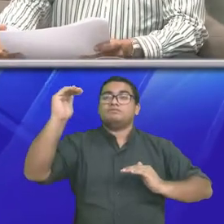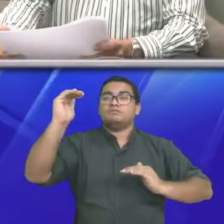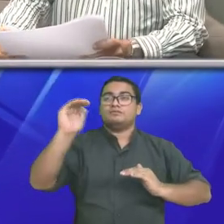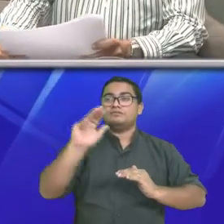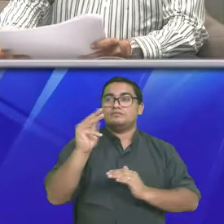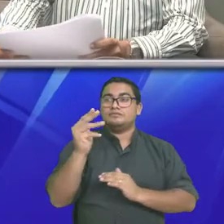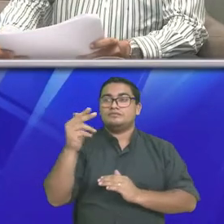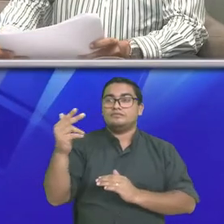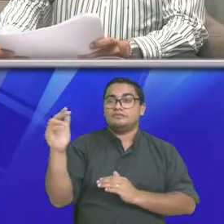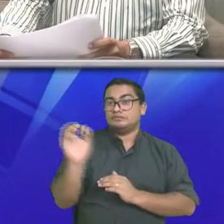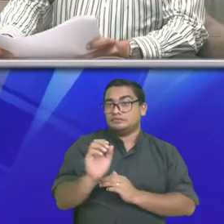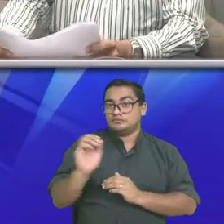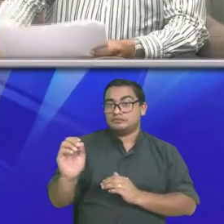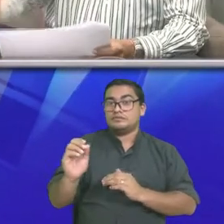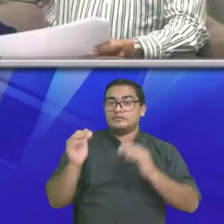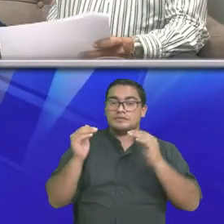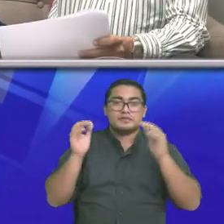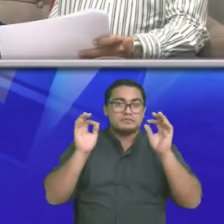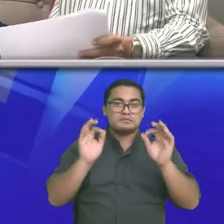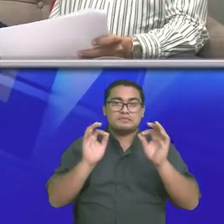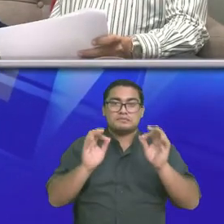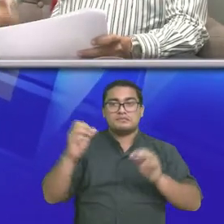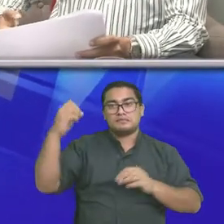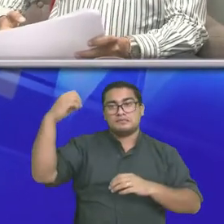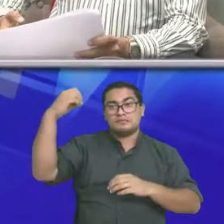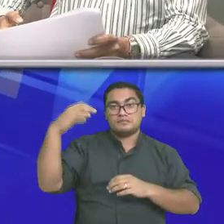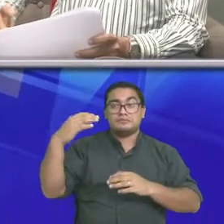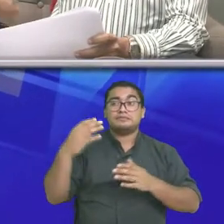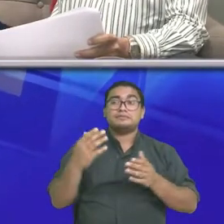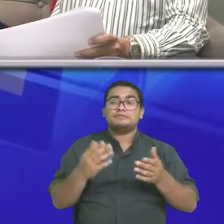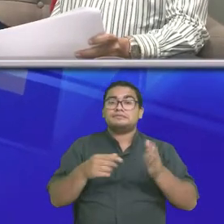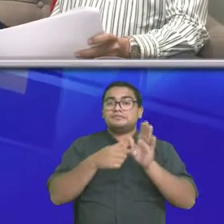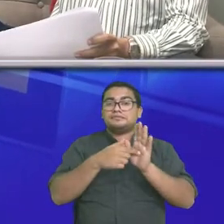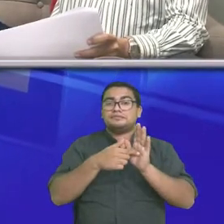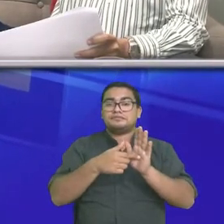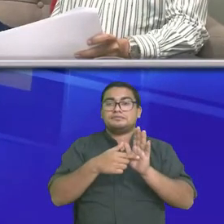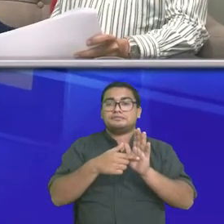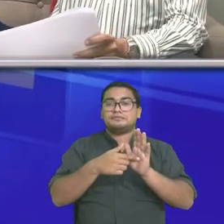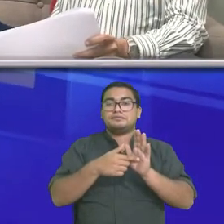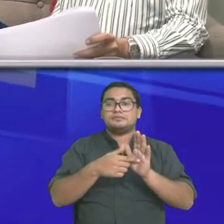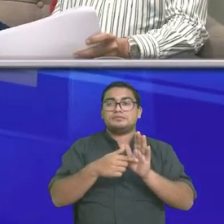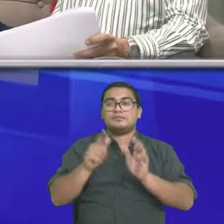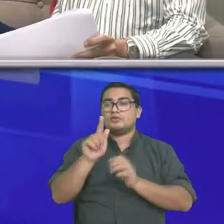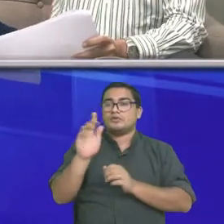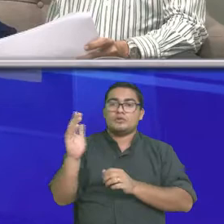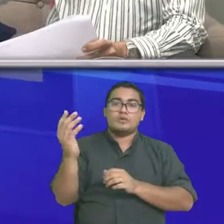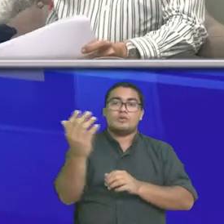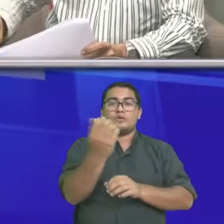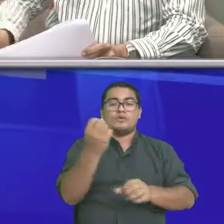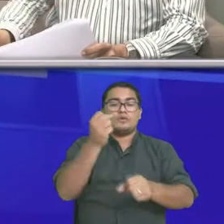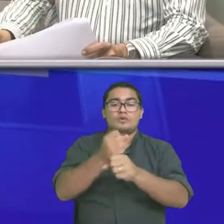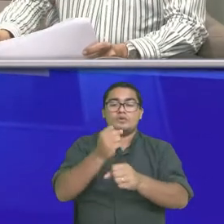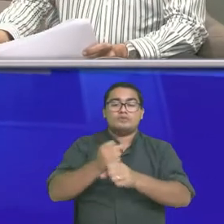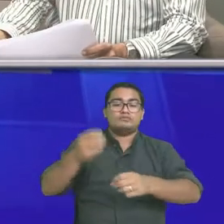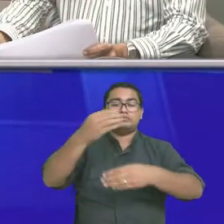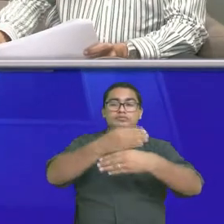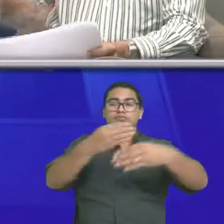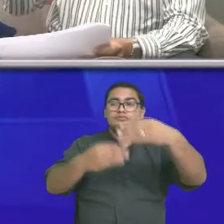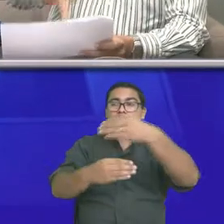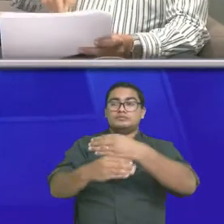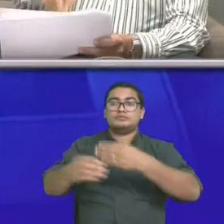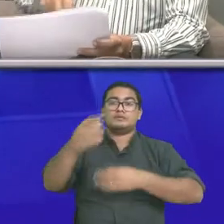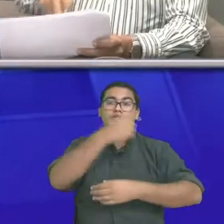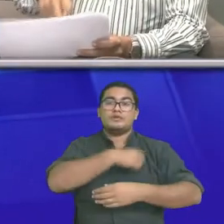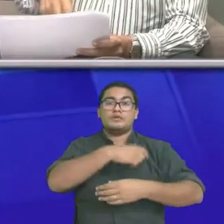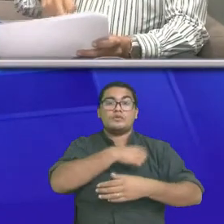98%. Y es más estable, ¿no? ¿Ya? Entonces ahí está, por ejemplo, todo el desarrollo de la infraestructura educativa